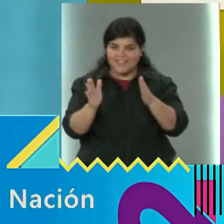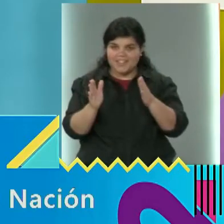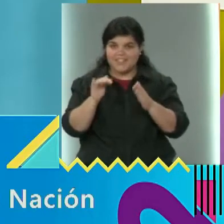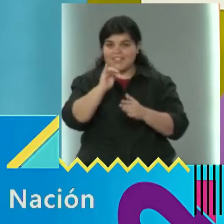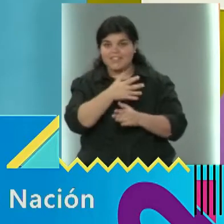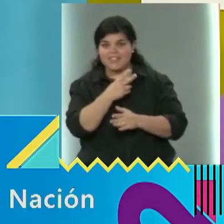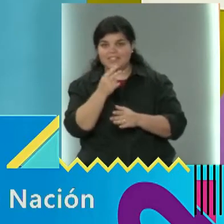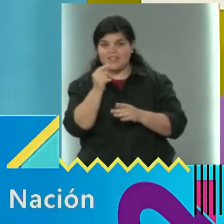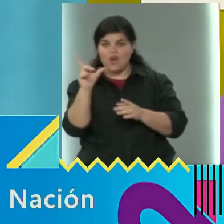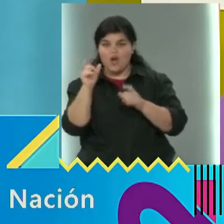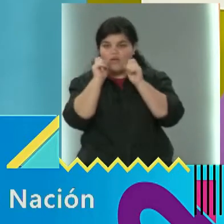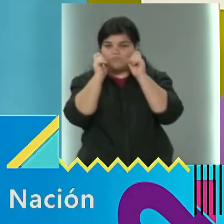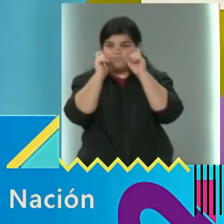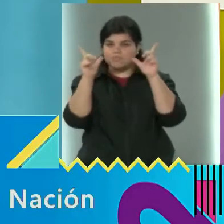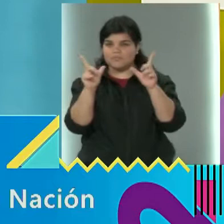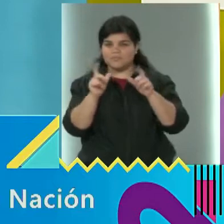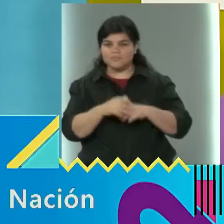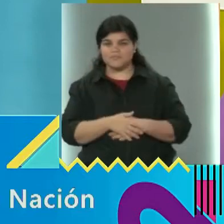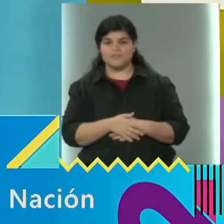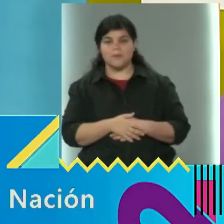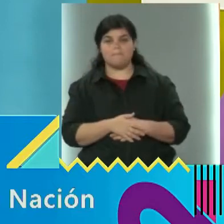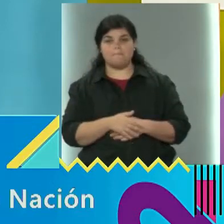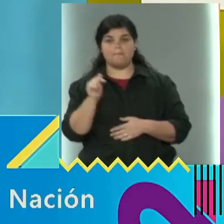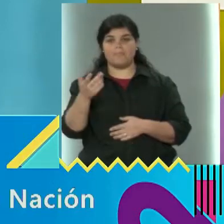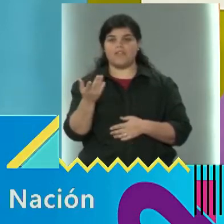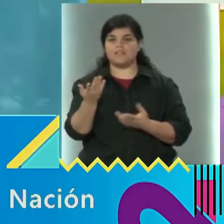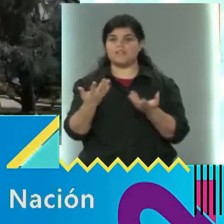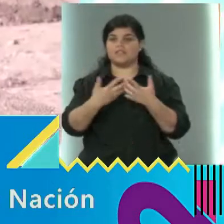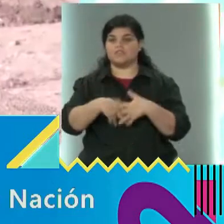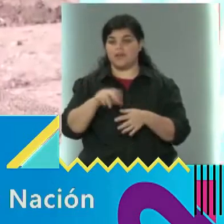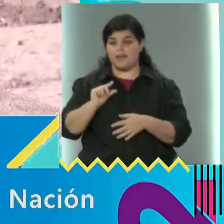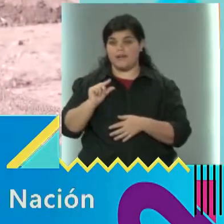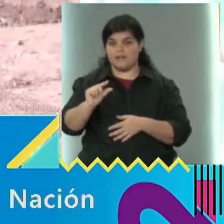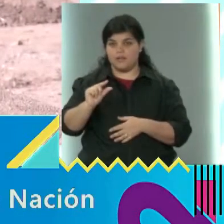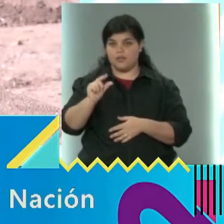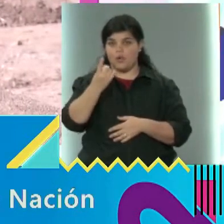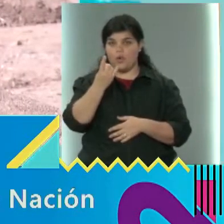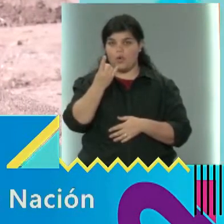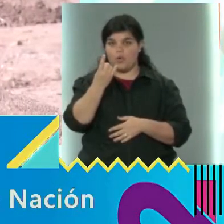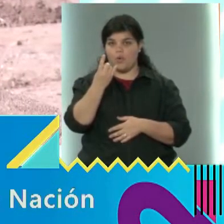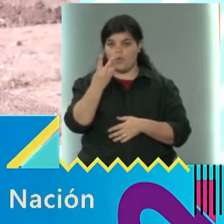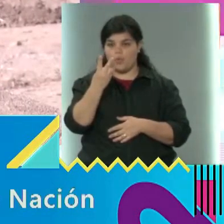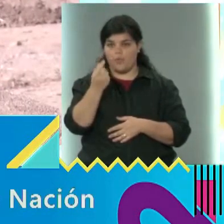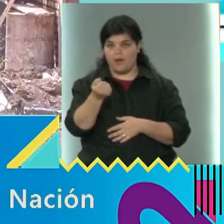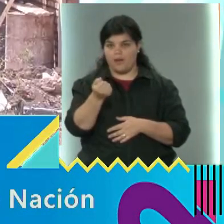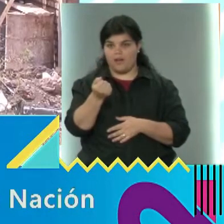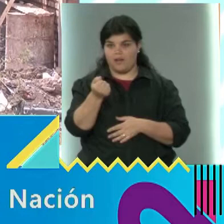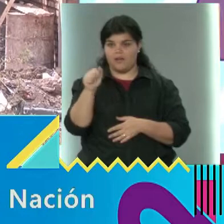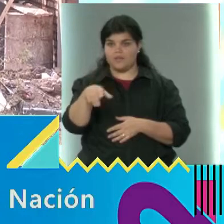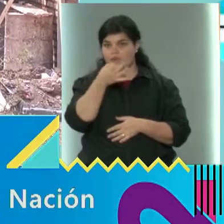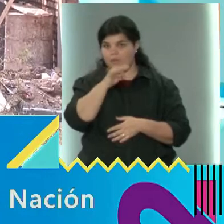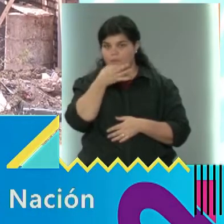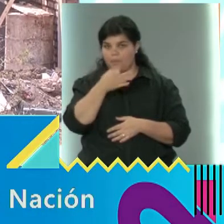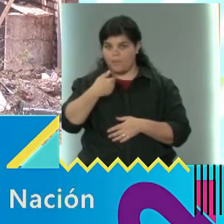no? Mira, en la relación de los créditos UVA son lo que más estamos vendiendo